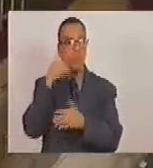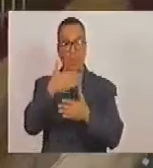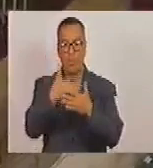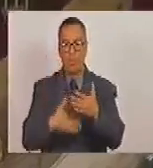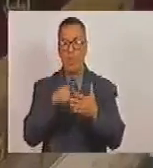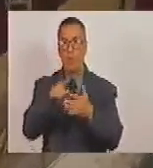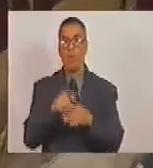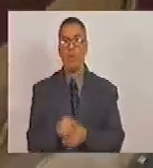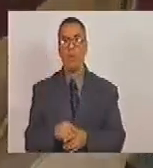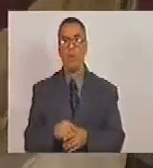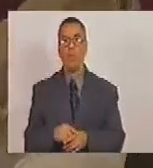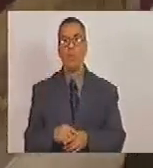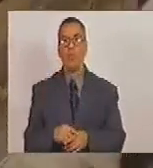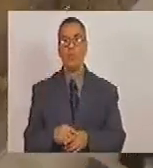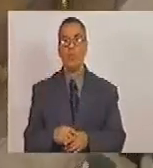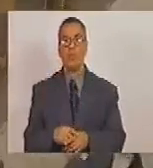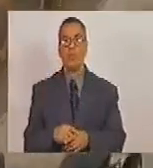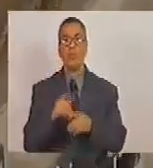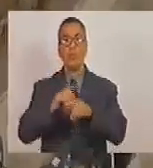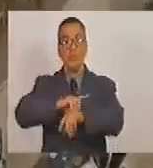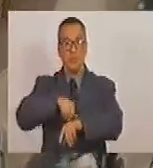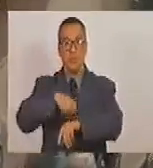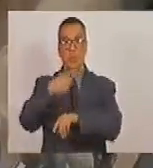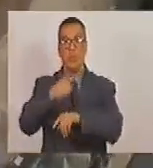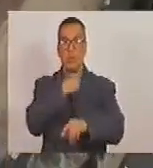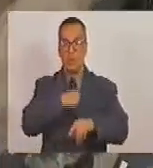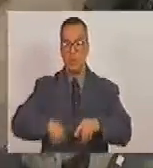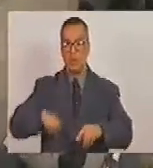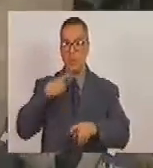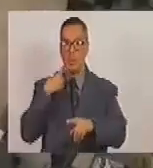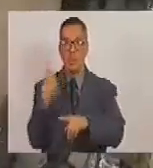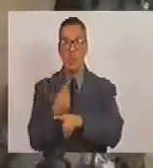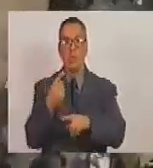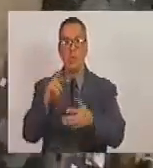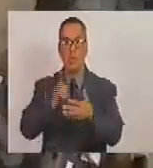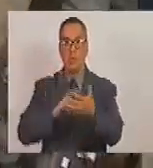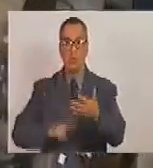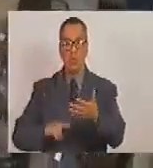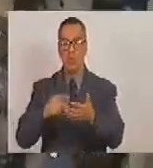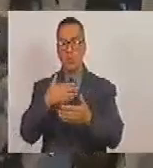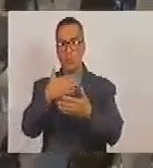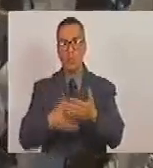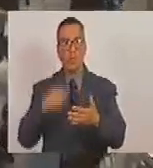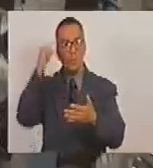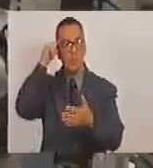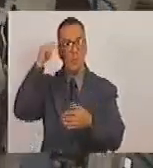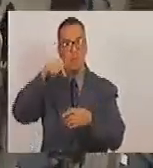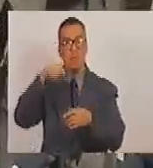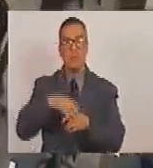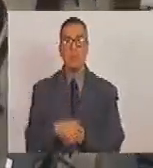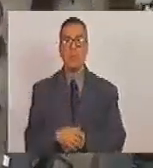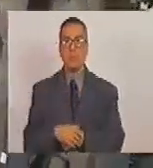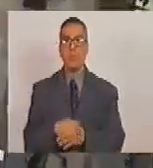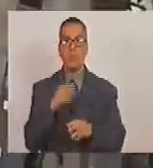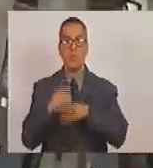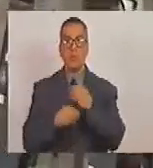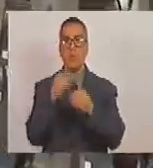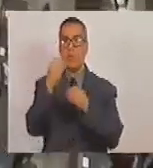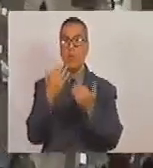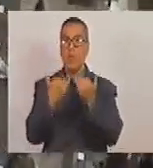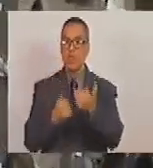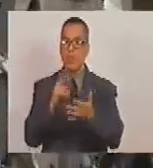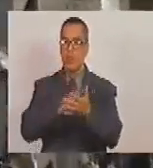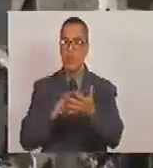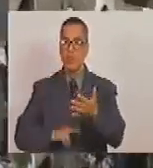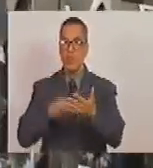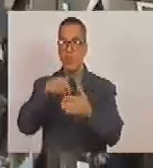lista anexa. A continuación, el presidente ordenó dar lectura a la propuesta del orden del día, la cual, una vez leída